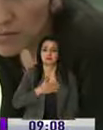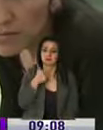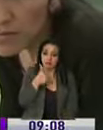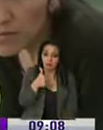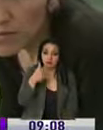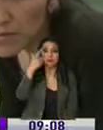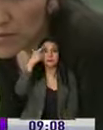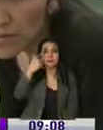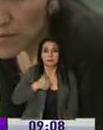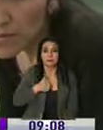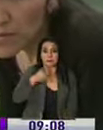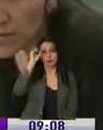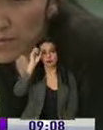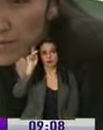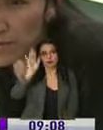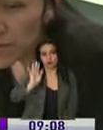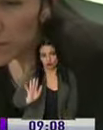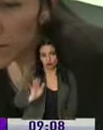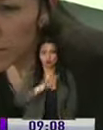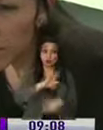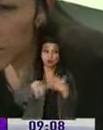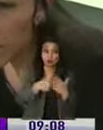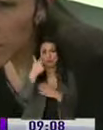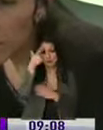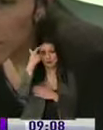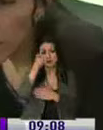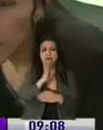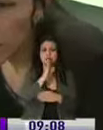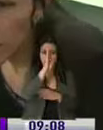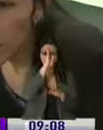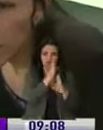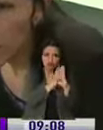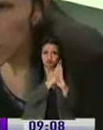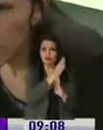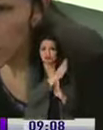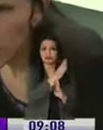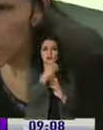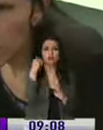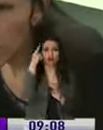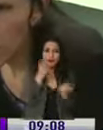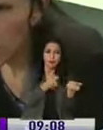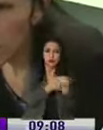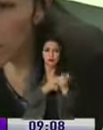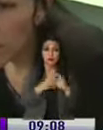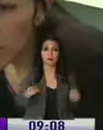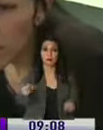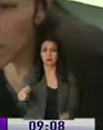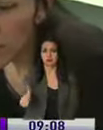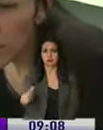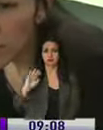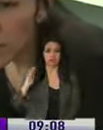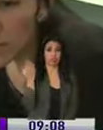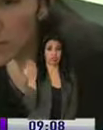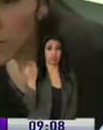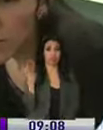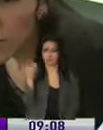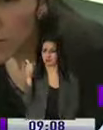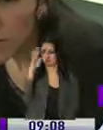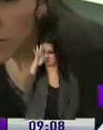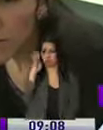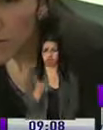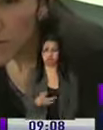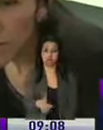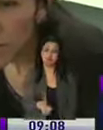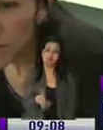porque todos pensábamos que iba a estar siempre del lado de Correa y pues a última hora